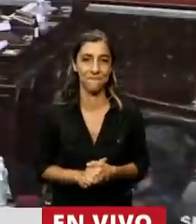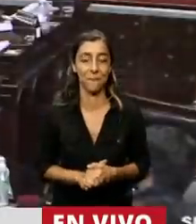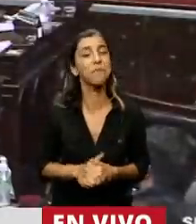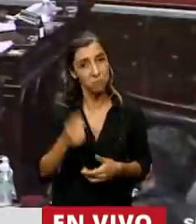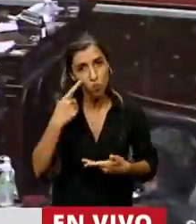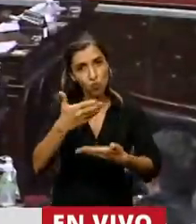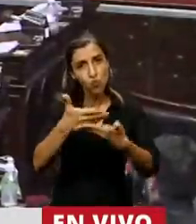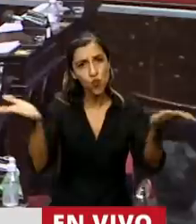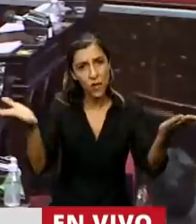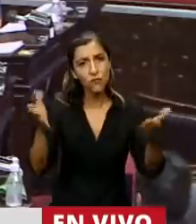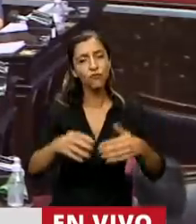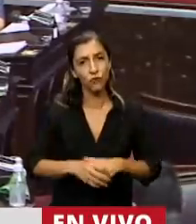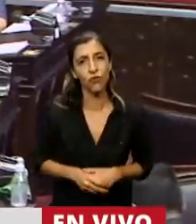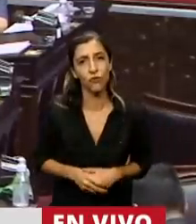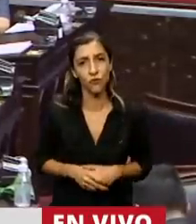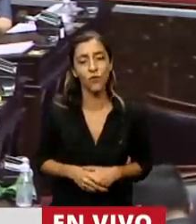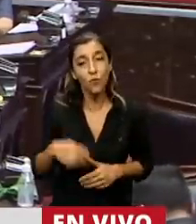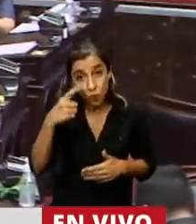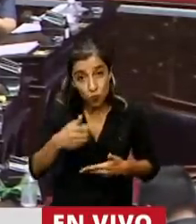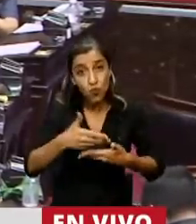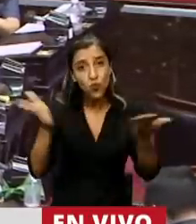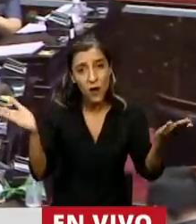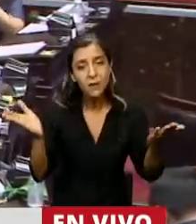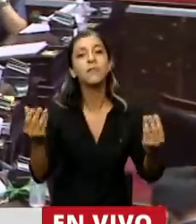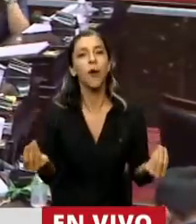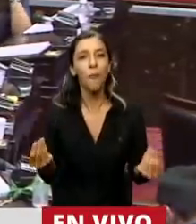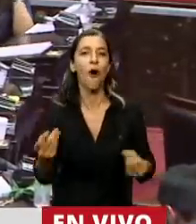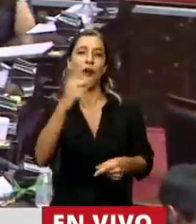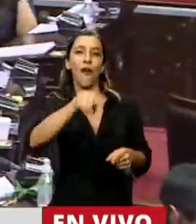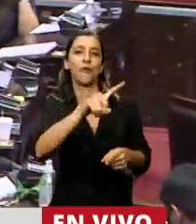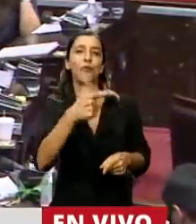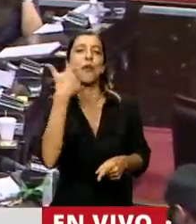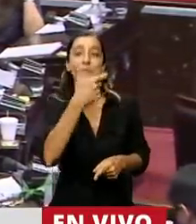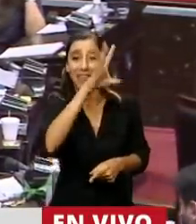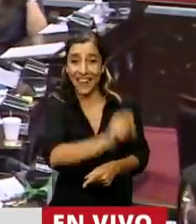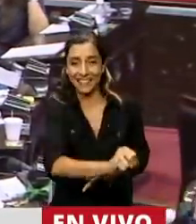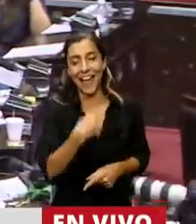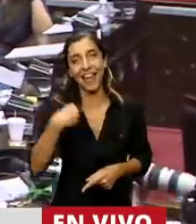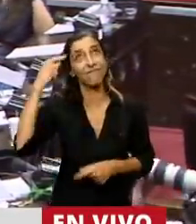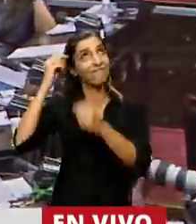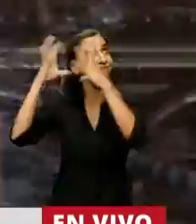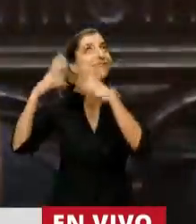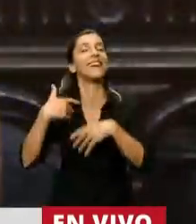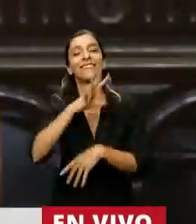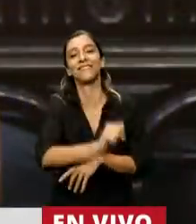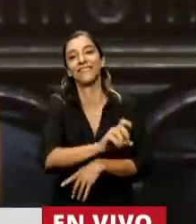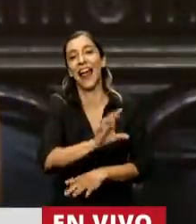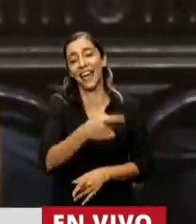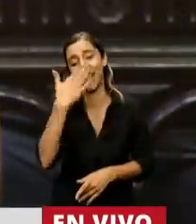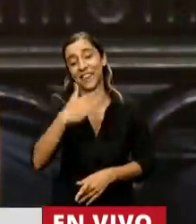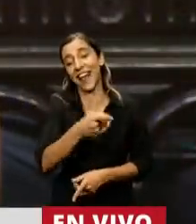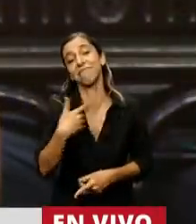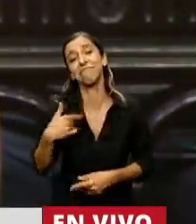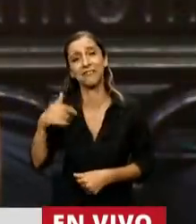muestro y la muestra solamente porque trajeron las piedras acá están las balas que tiraron sobre la gente